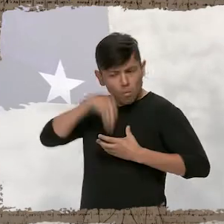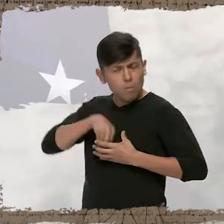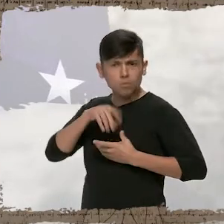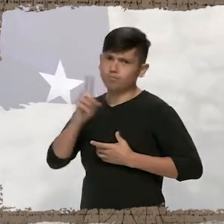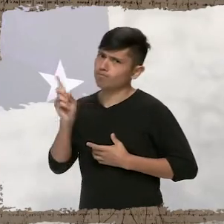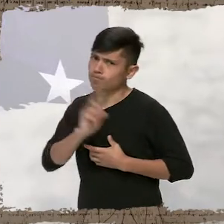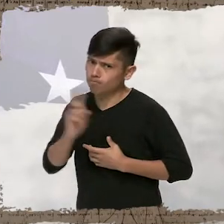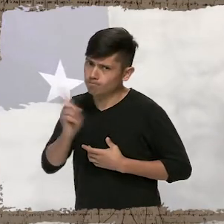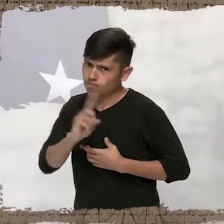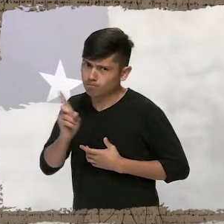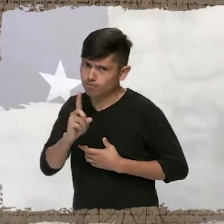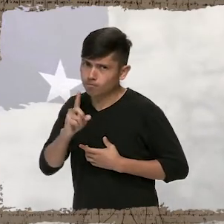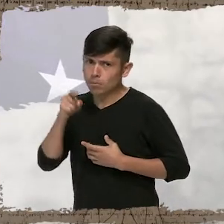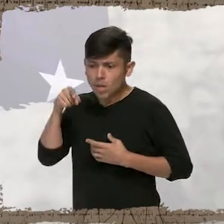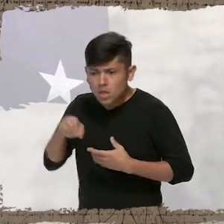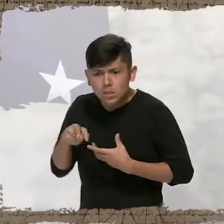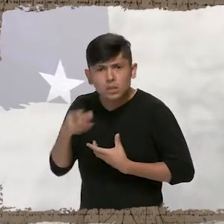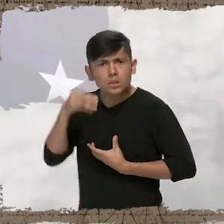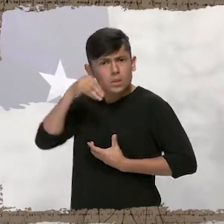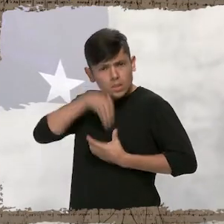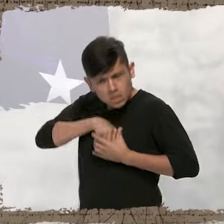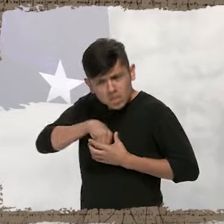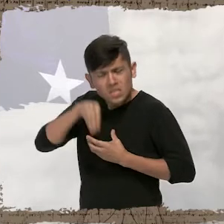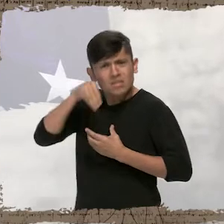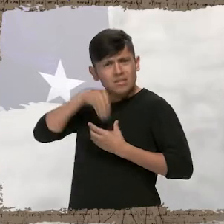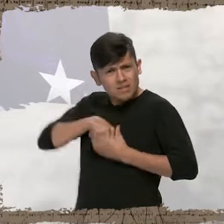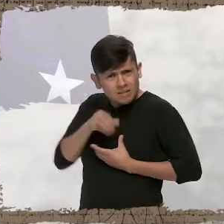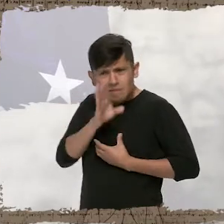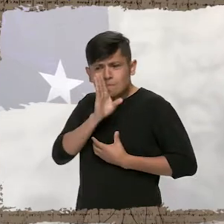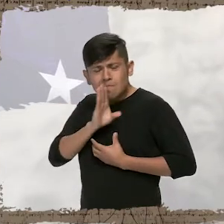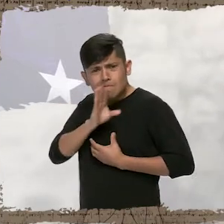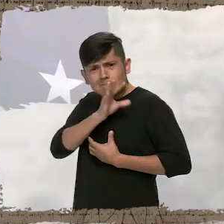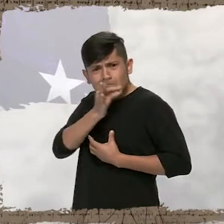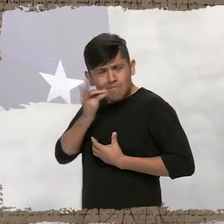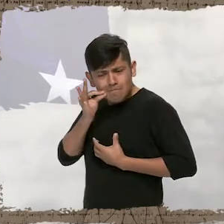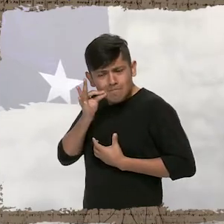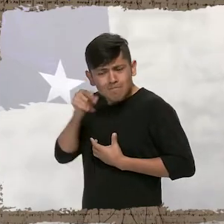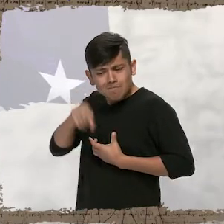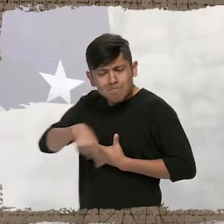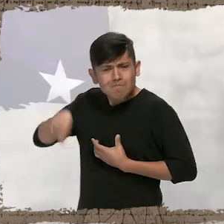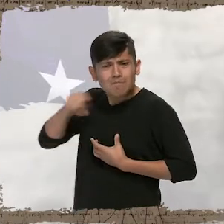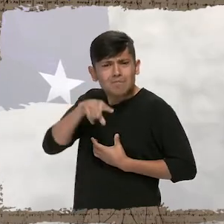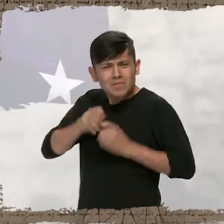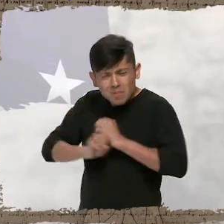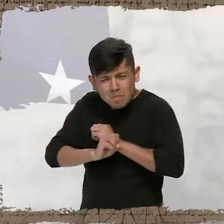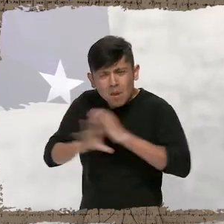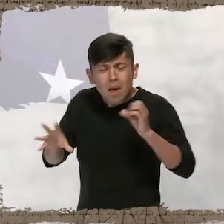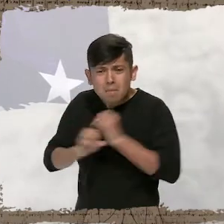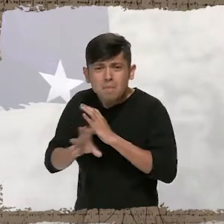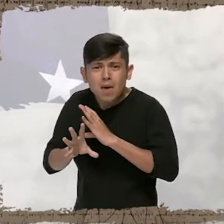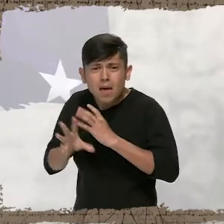que hacen mal no se tienen que guardar